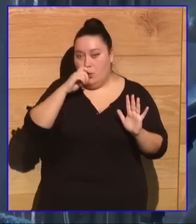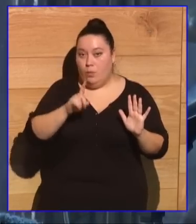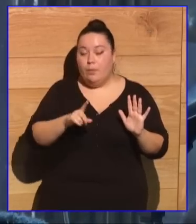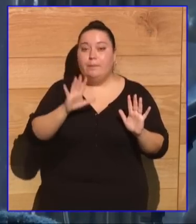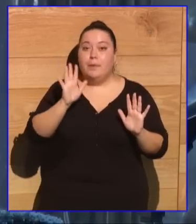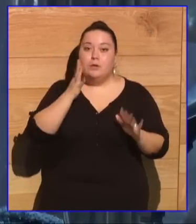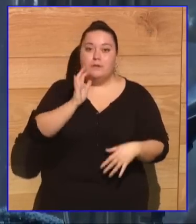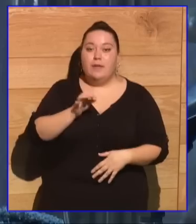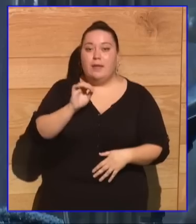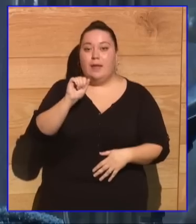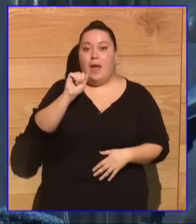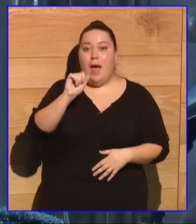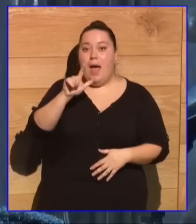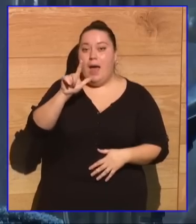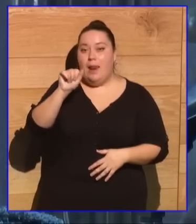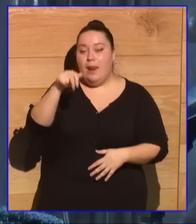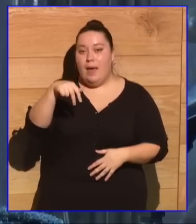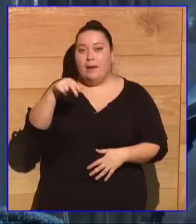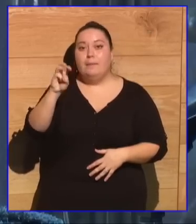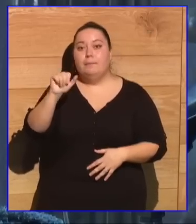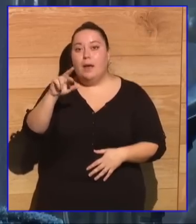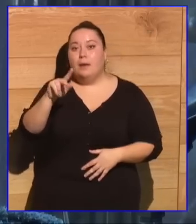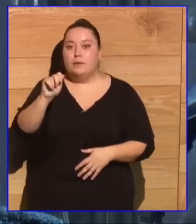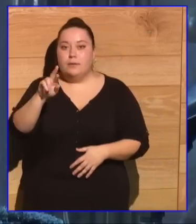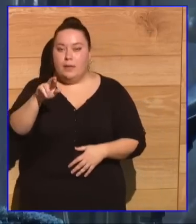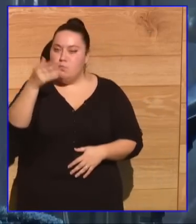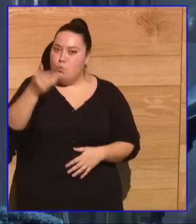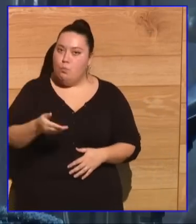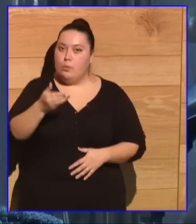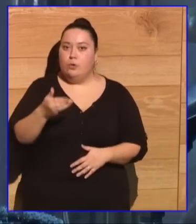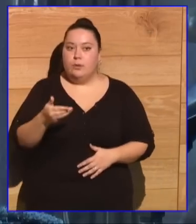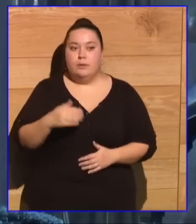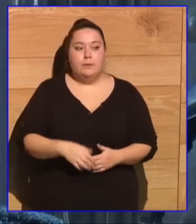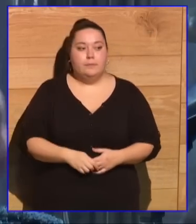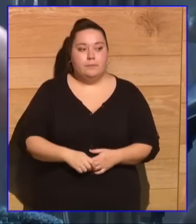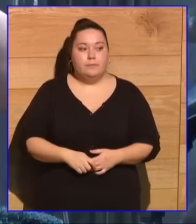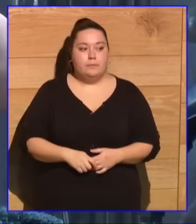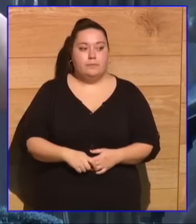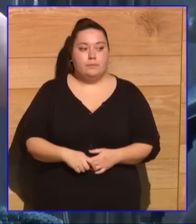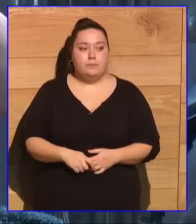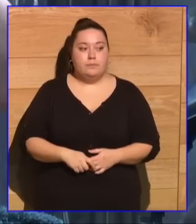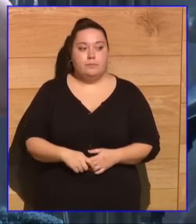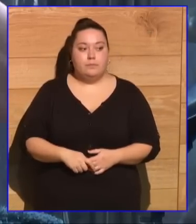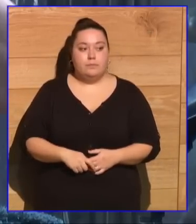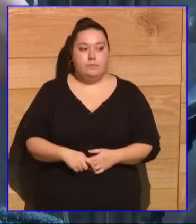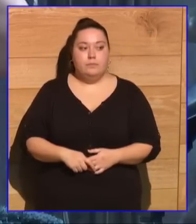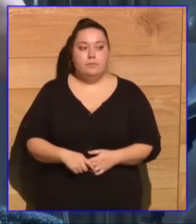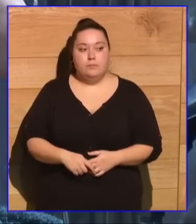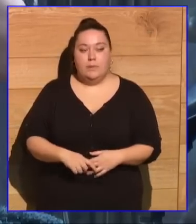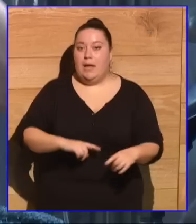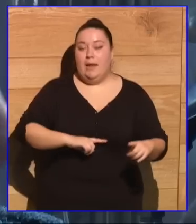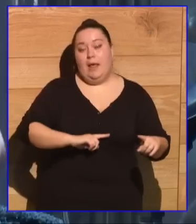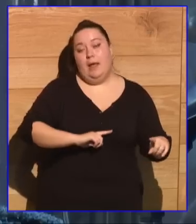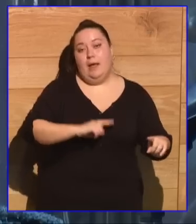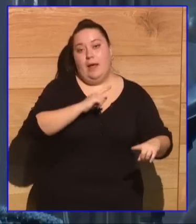pero es verdad que en Alan Parker es increíblemente importante. O sea, que a mí es una cosa que siempre me ha fascinado, la dirección de arte